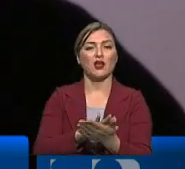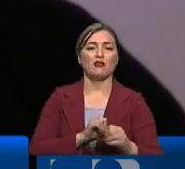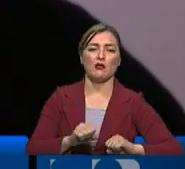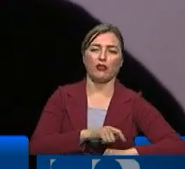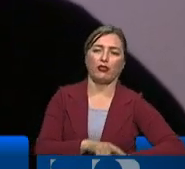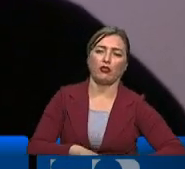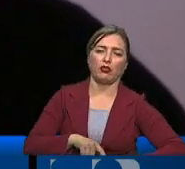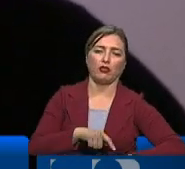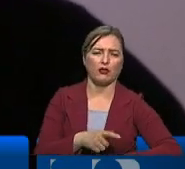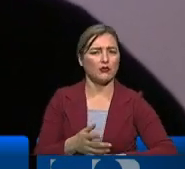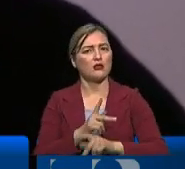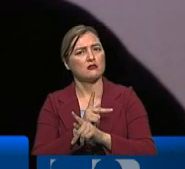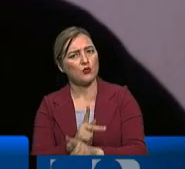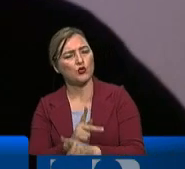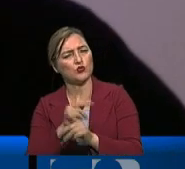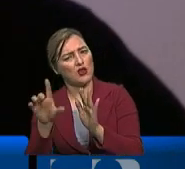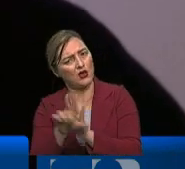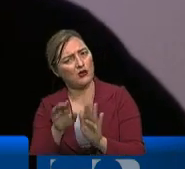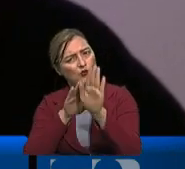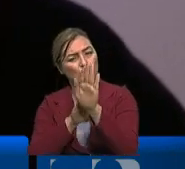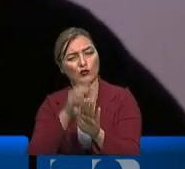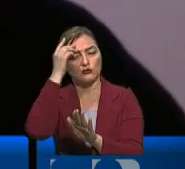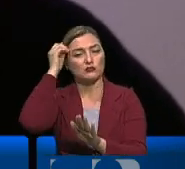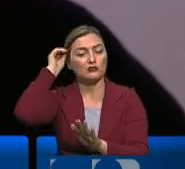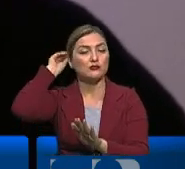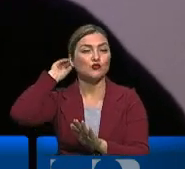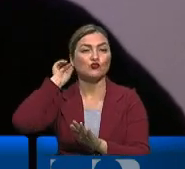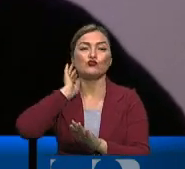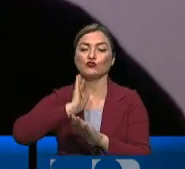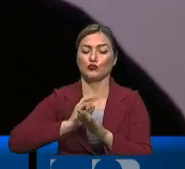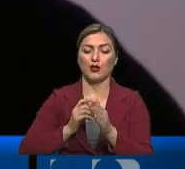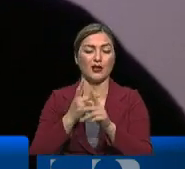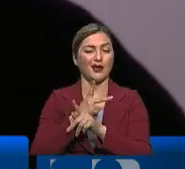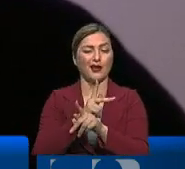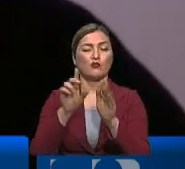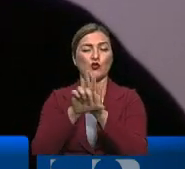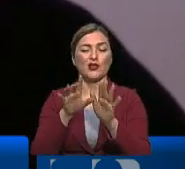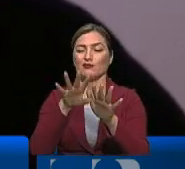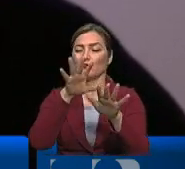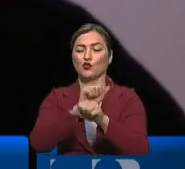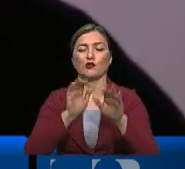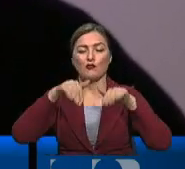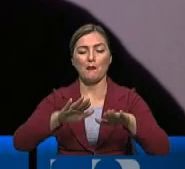ofrezca una protección que esté enmarcada en la legalidad y que la legislación sea un soporte para proteger las reservas.